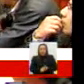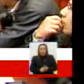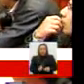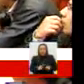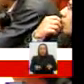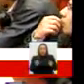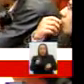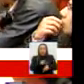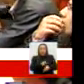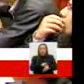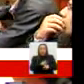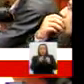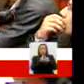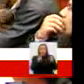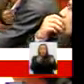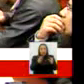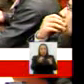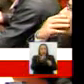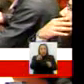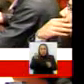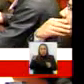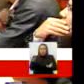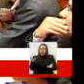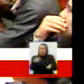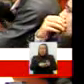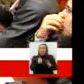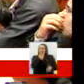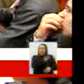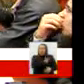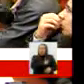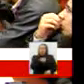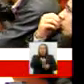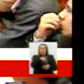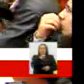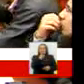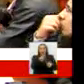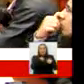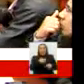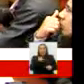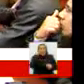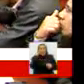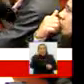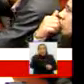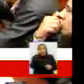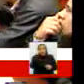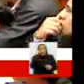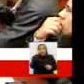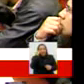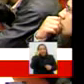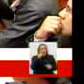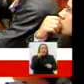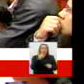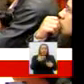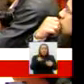pasarse de un grupo a otro, o sea, uno se siente defraudado, porque yo voté por él porque él representa mis ideas, mi ideario,